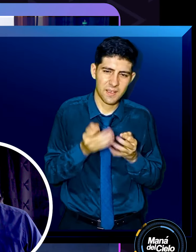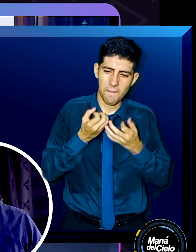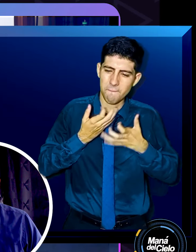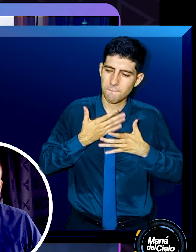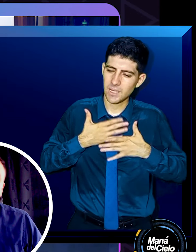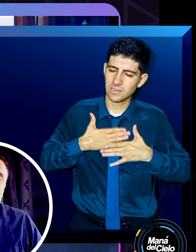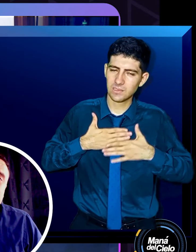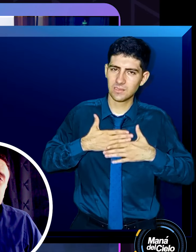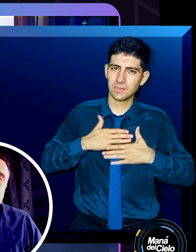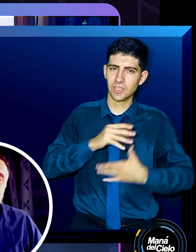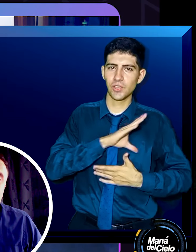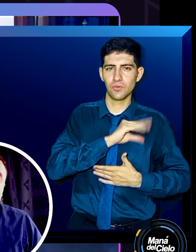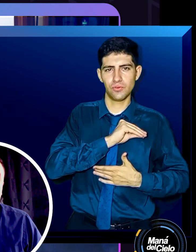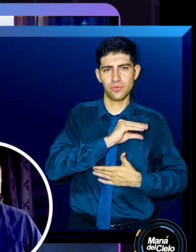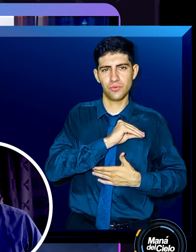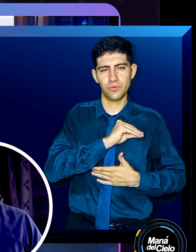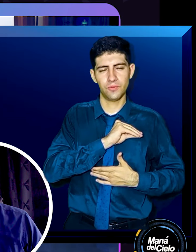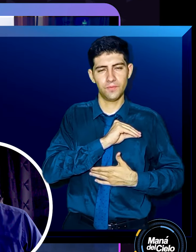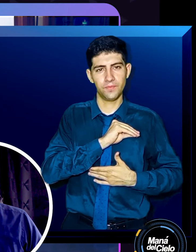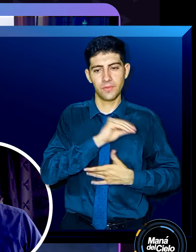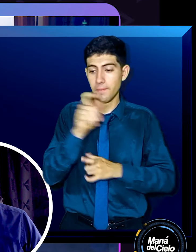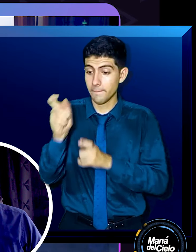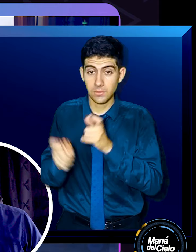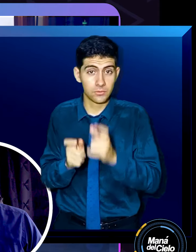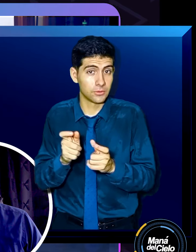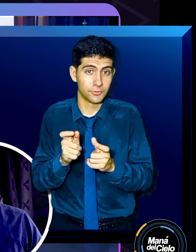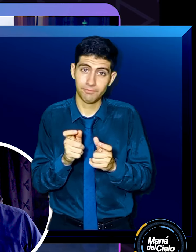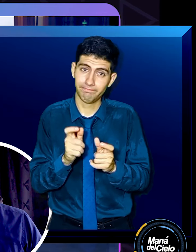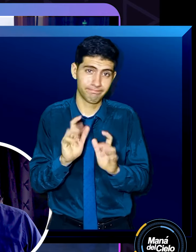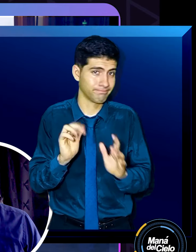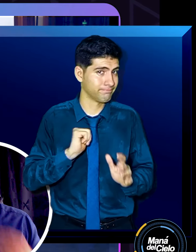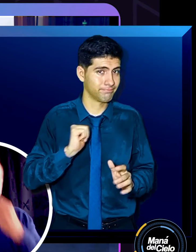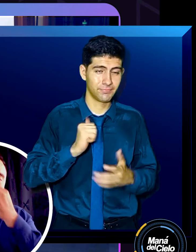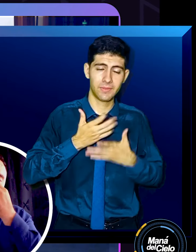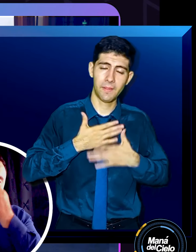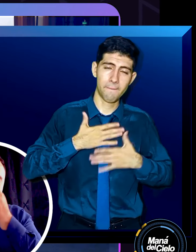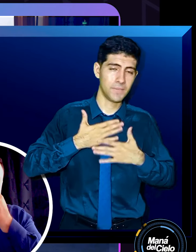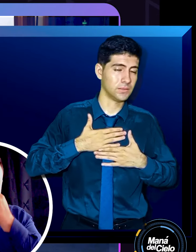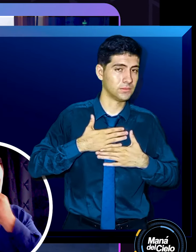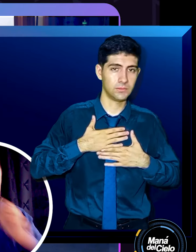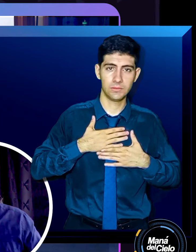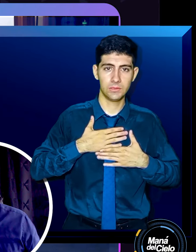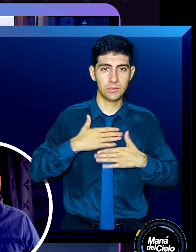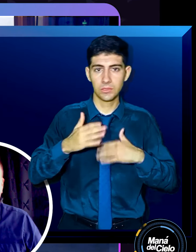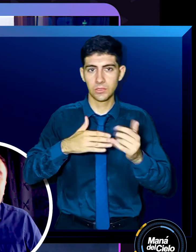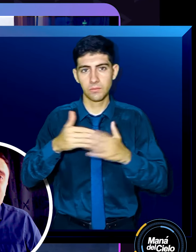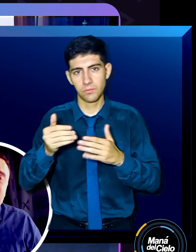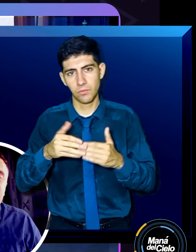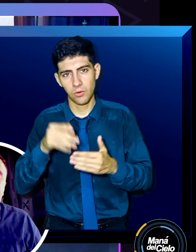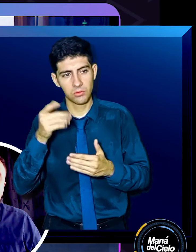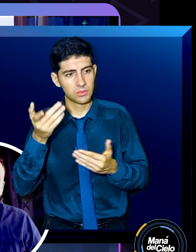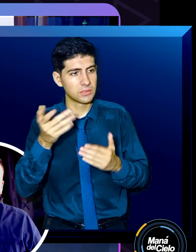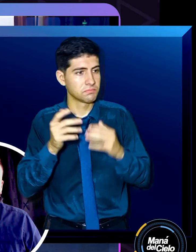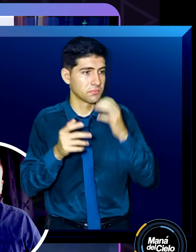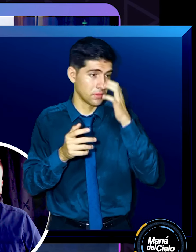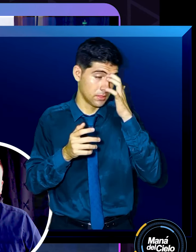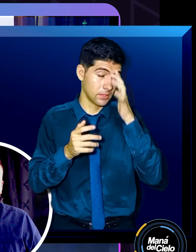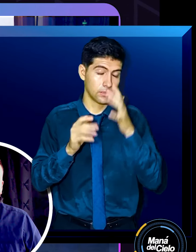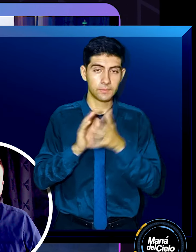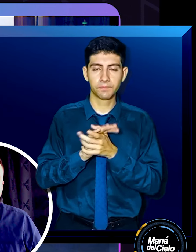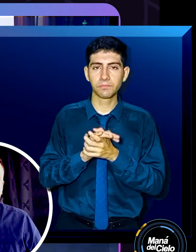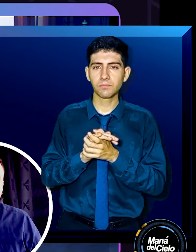Justicia, paz y gozo. La gente no tiene paz. Y le digo una cosa, no importa los pactos que